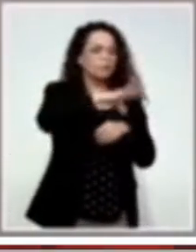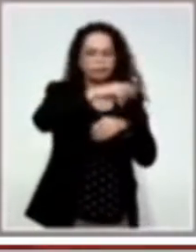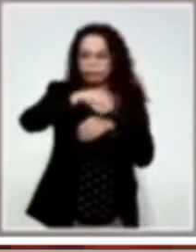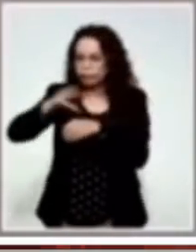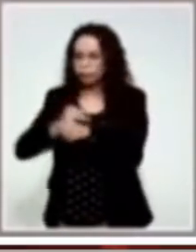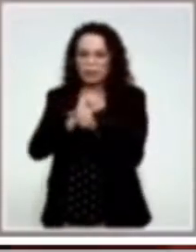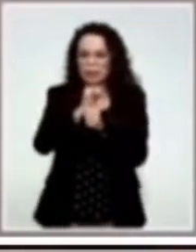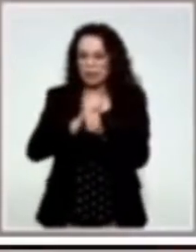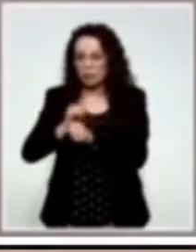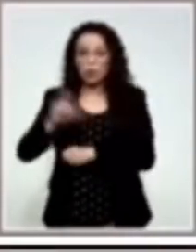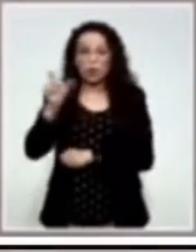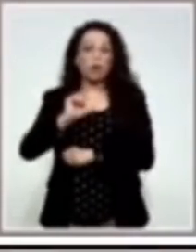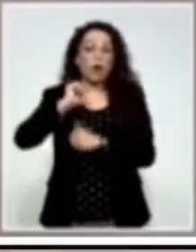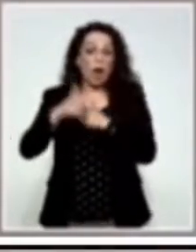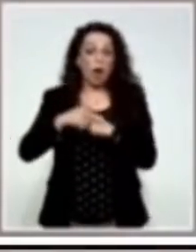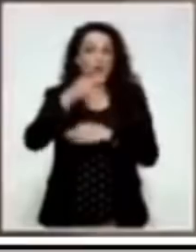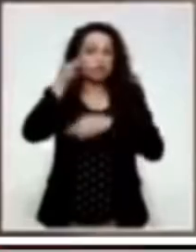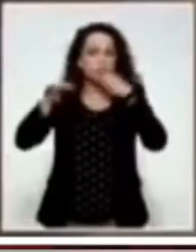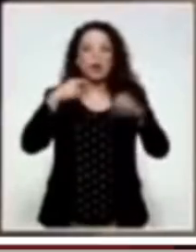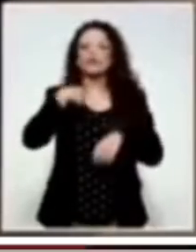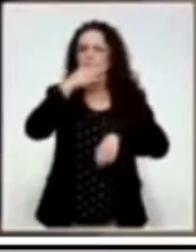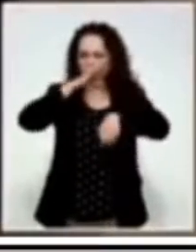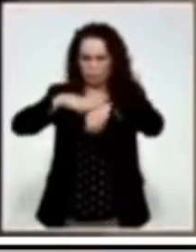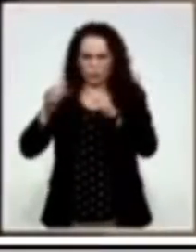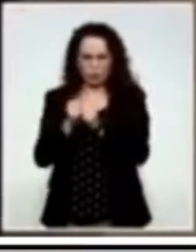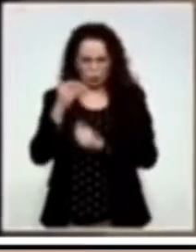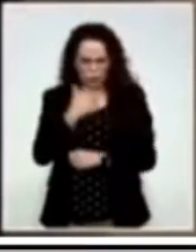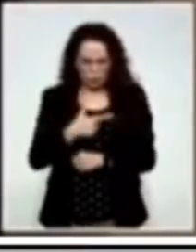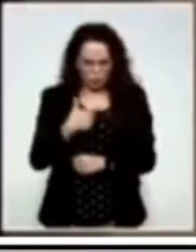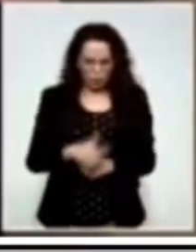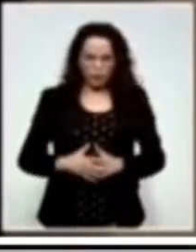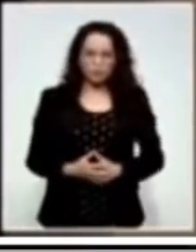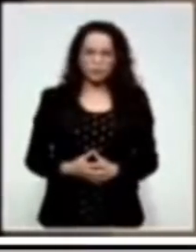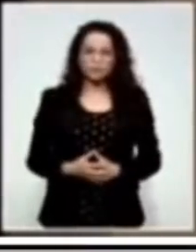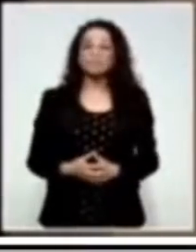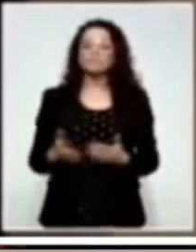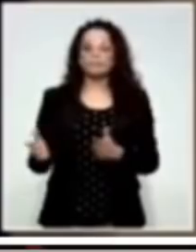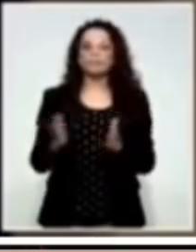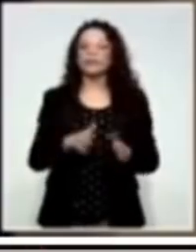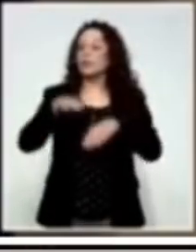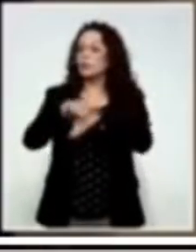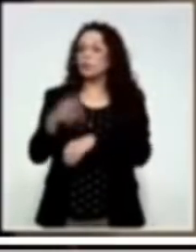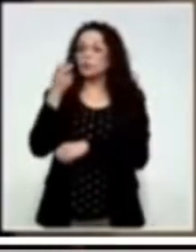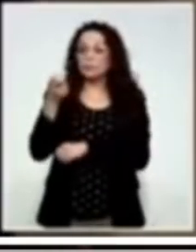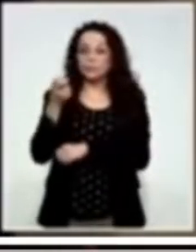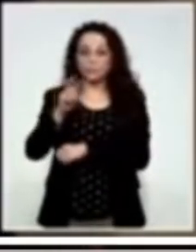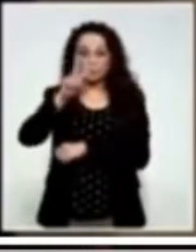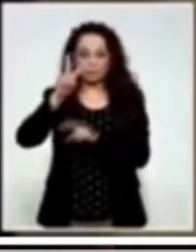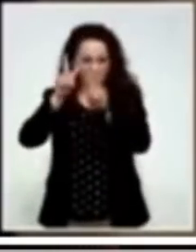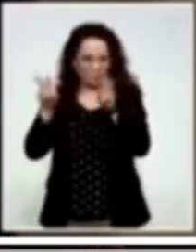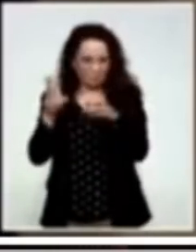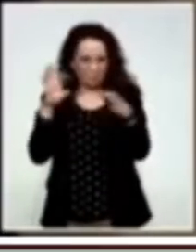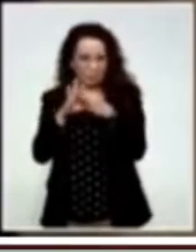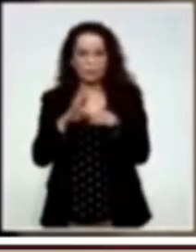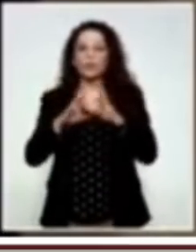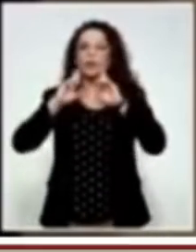con mucho gusto. Y precisamente respecto a este tema, pregunta ligada, ¿hubo una reunión con